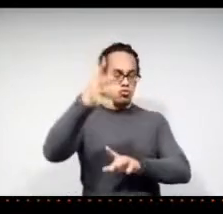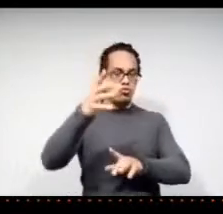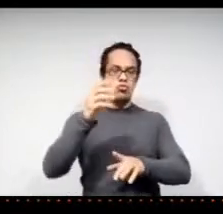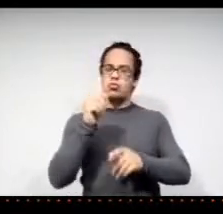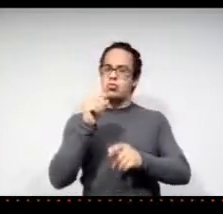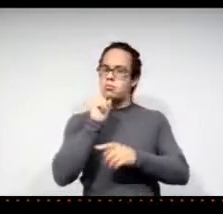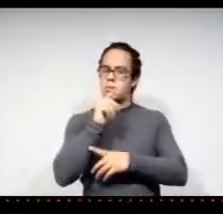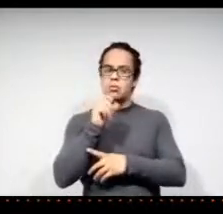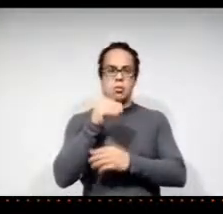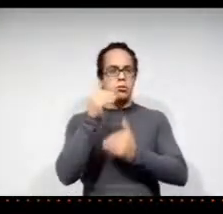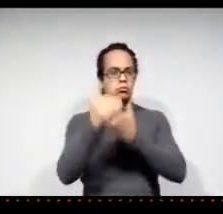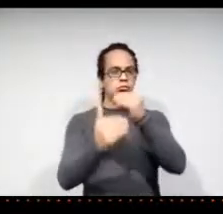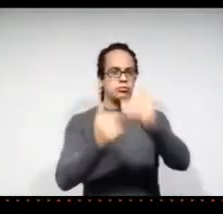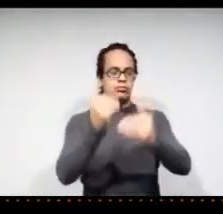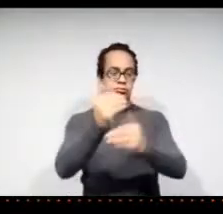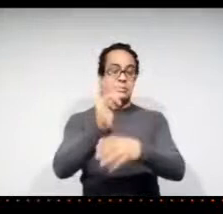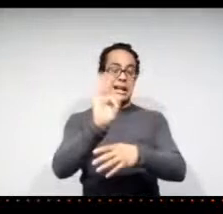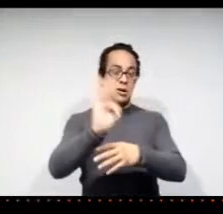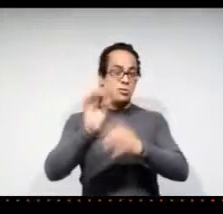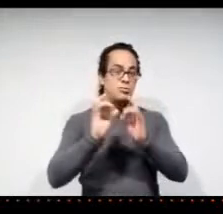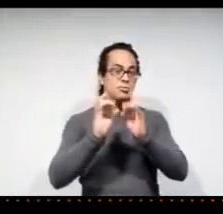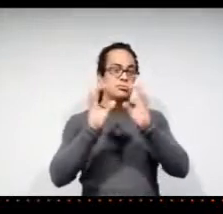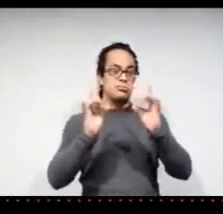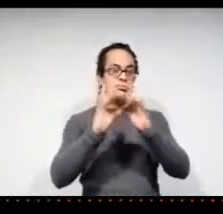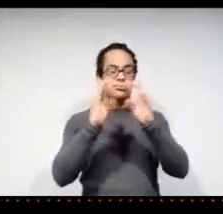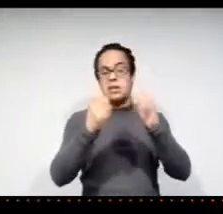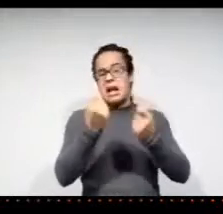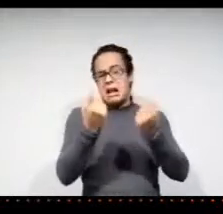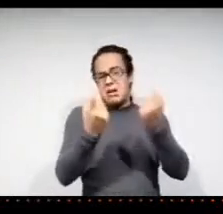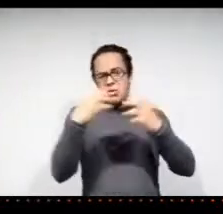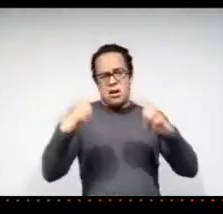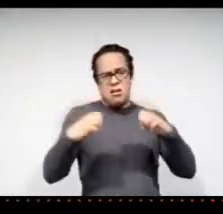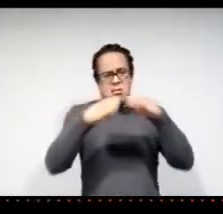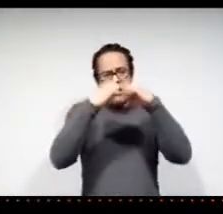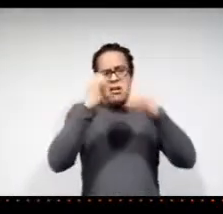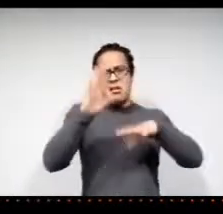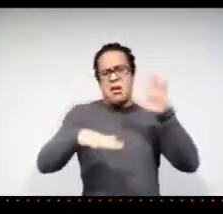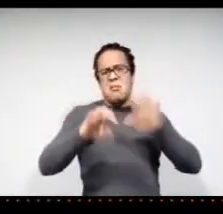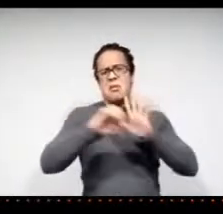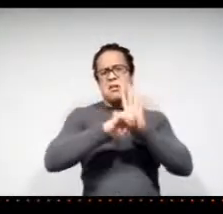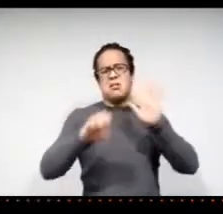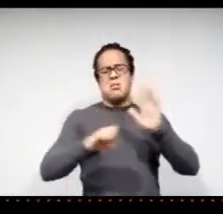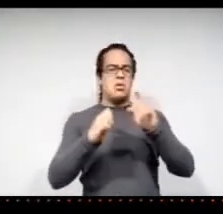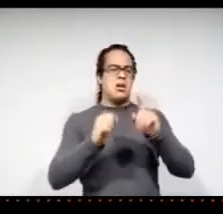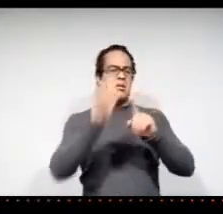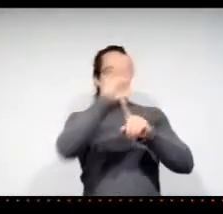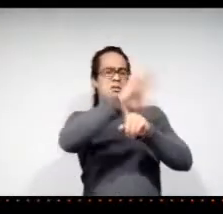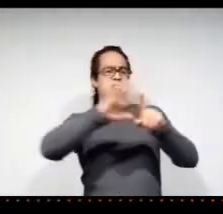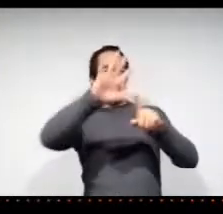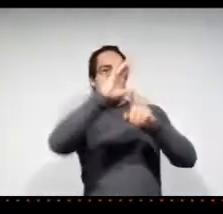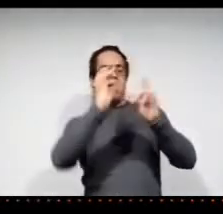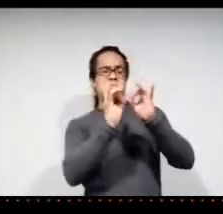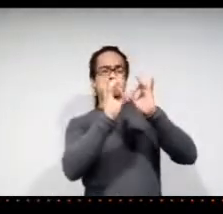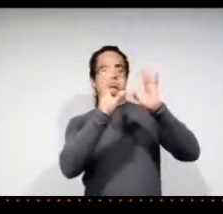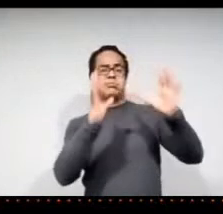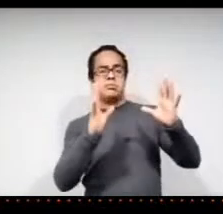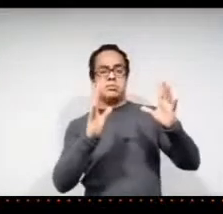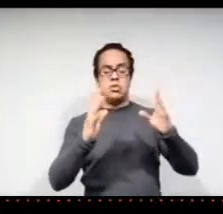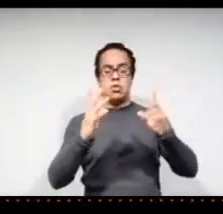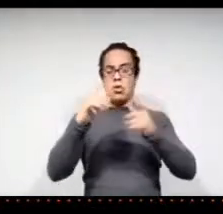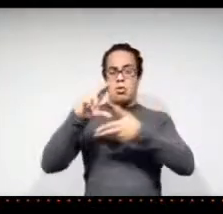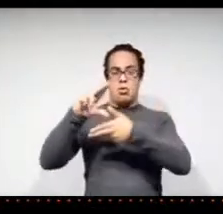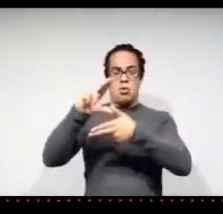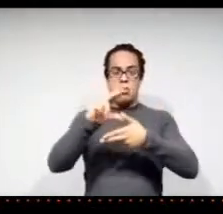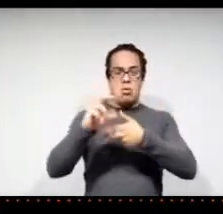van a ser recurrentes, que pueden ser emergencias por desastres naturales, cambio climático o también pandemias